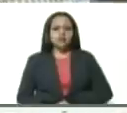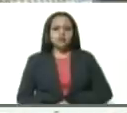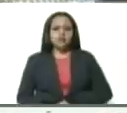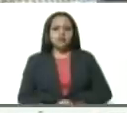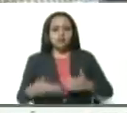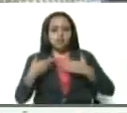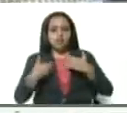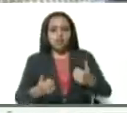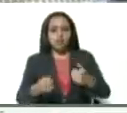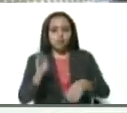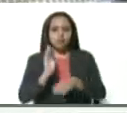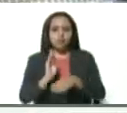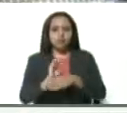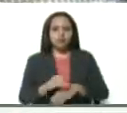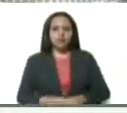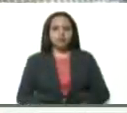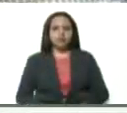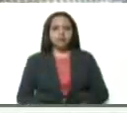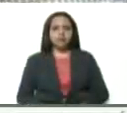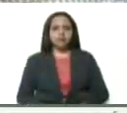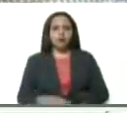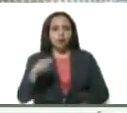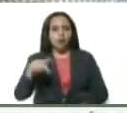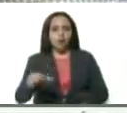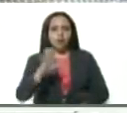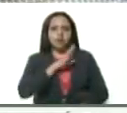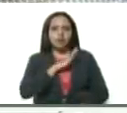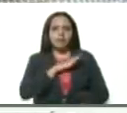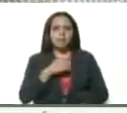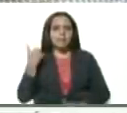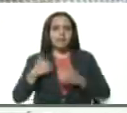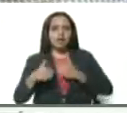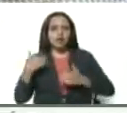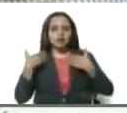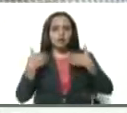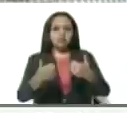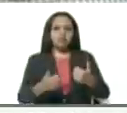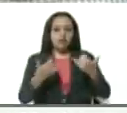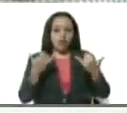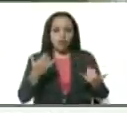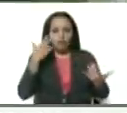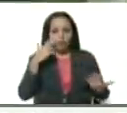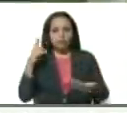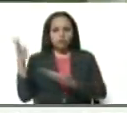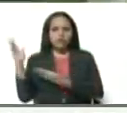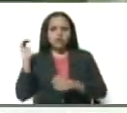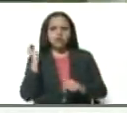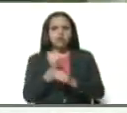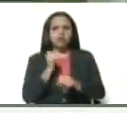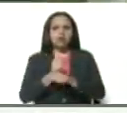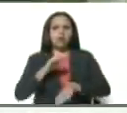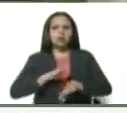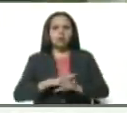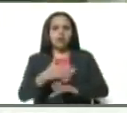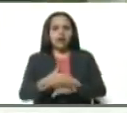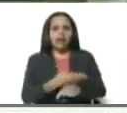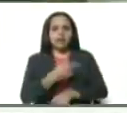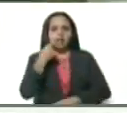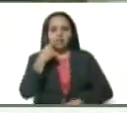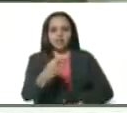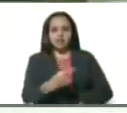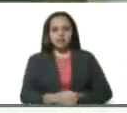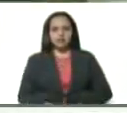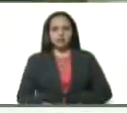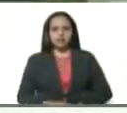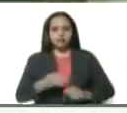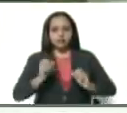bioseguridad. Bueno, hoy tenemos miércoles de salud. Vamos a ver obras, porque como dije desde que empezó